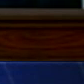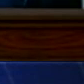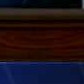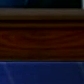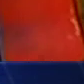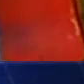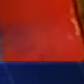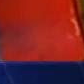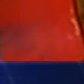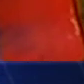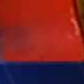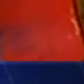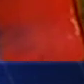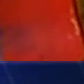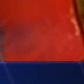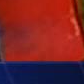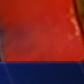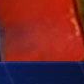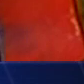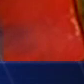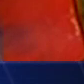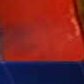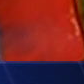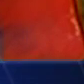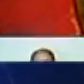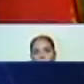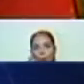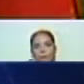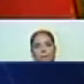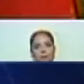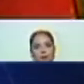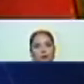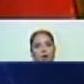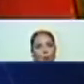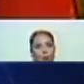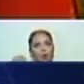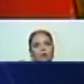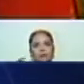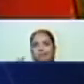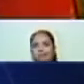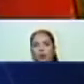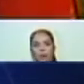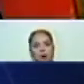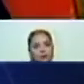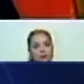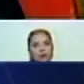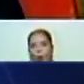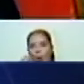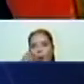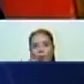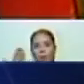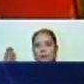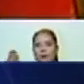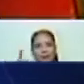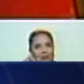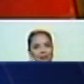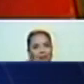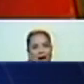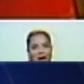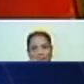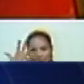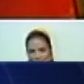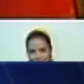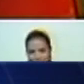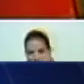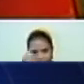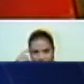de verdad un fiscal general de la República, humanista, como lo es el doctor Tarek William Saab, y en